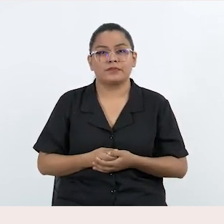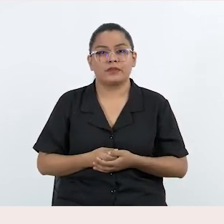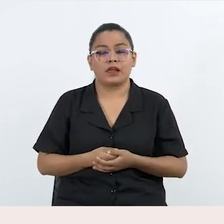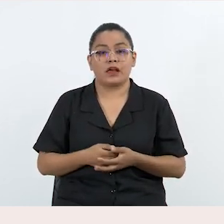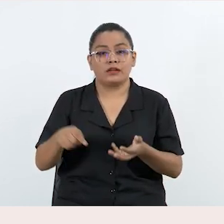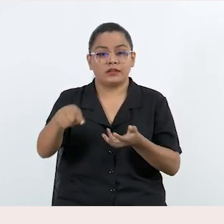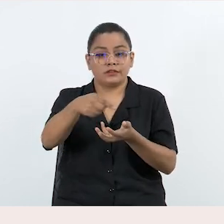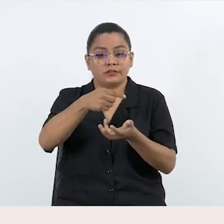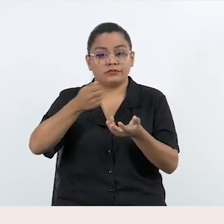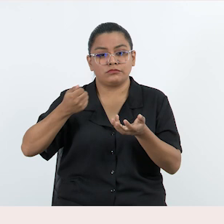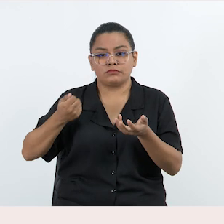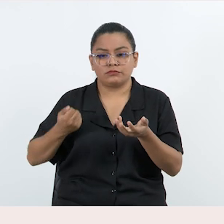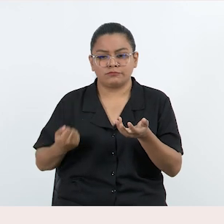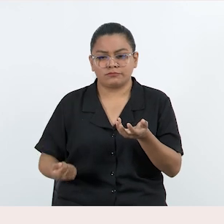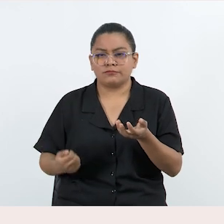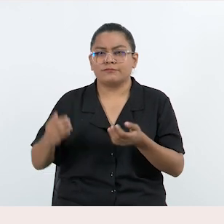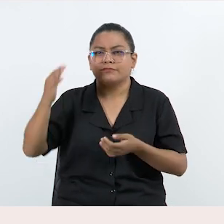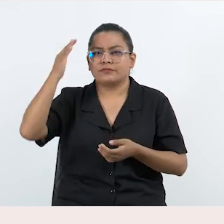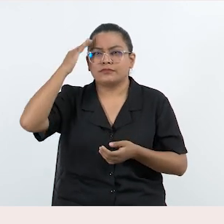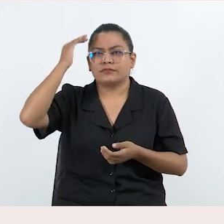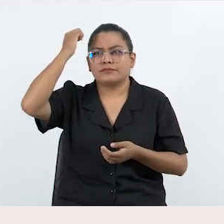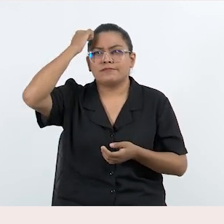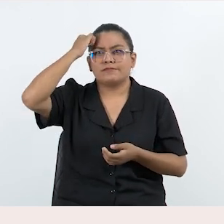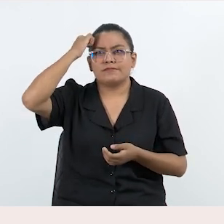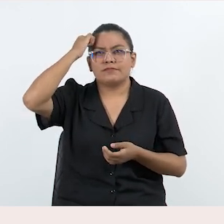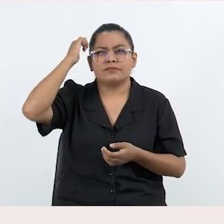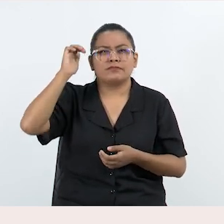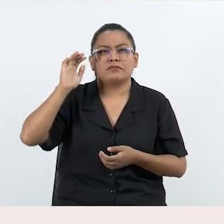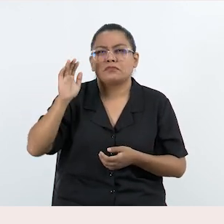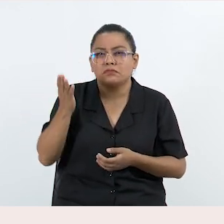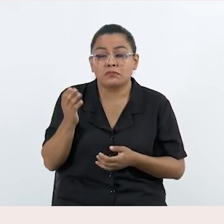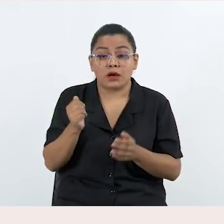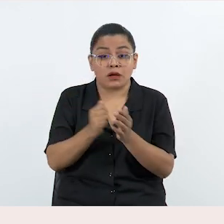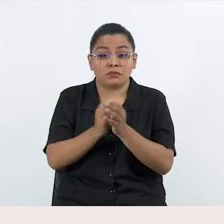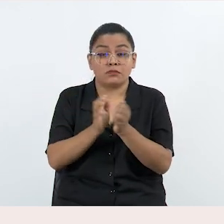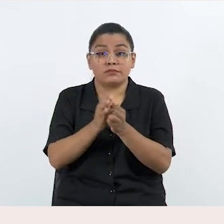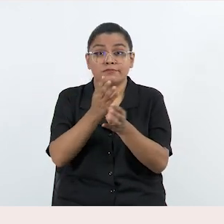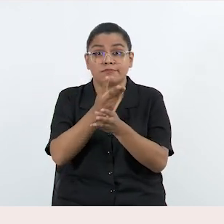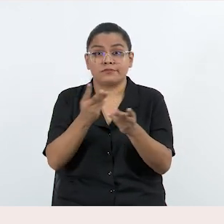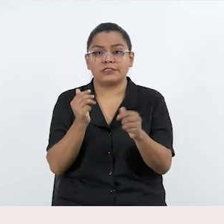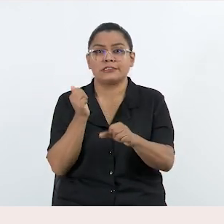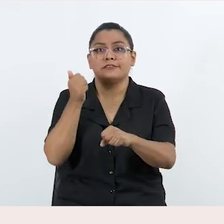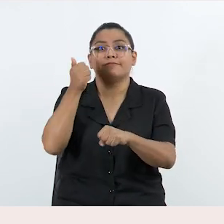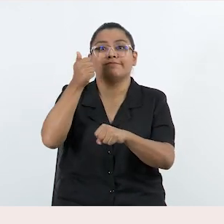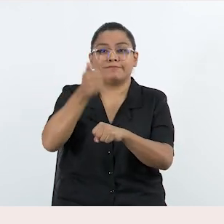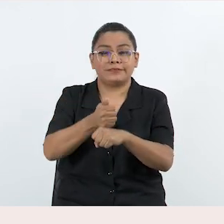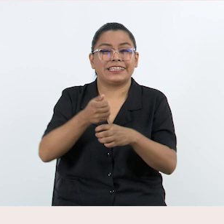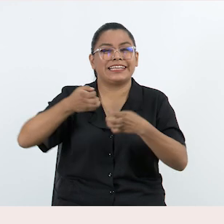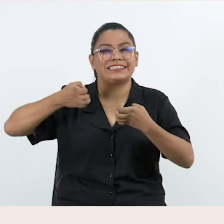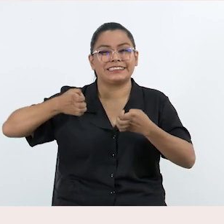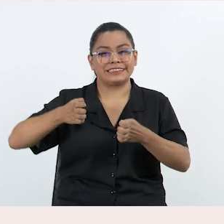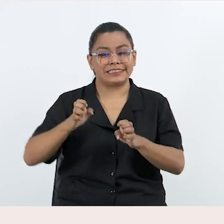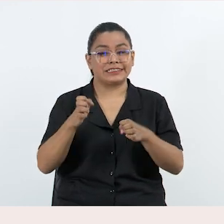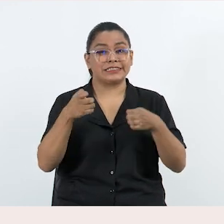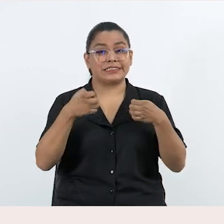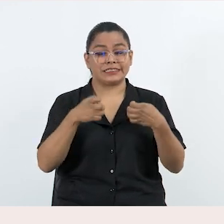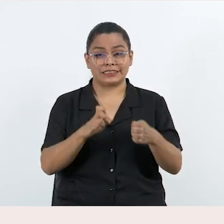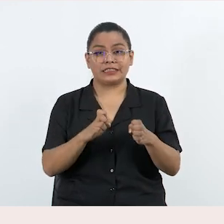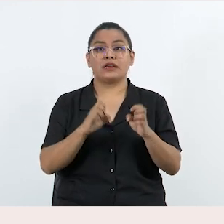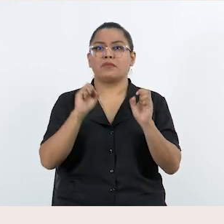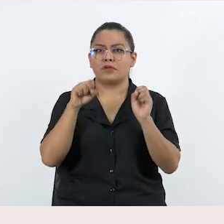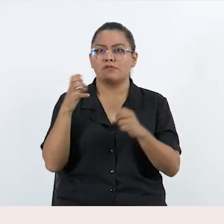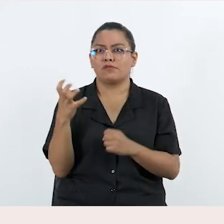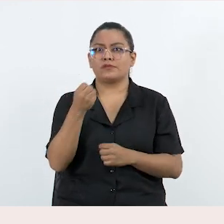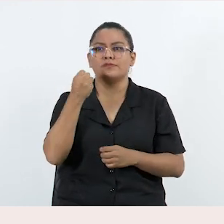aprendizaje. El estudiantado identifica qué deben aprender para resolver el problema y establecen estrategias para